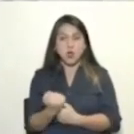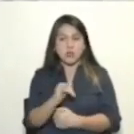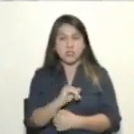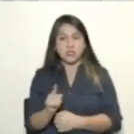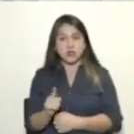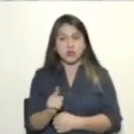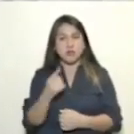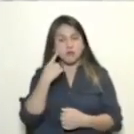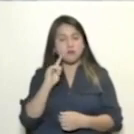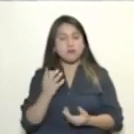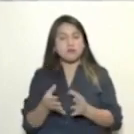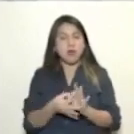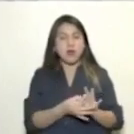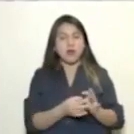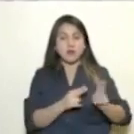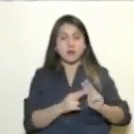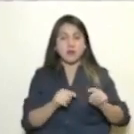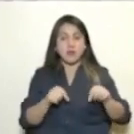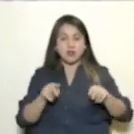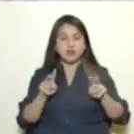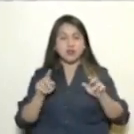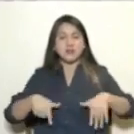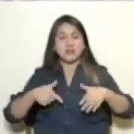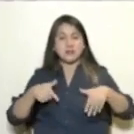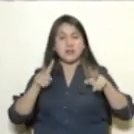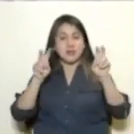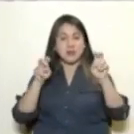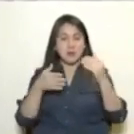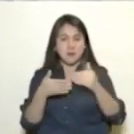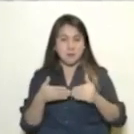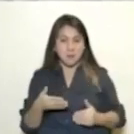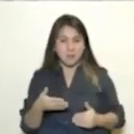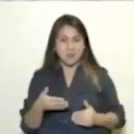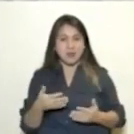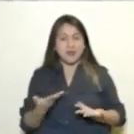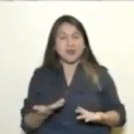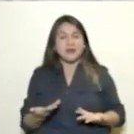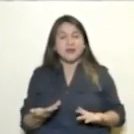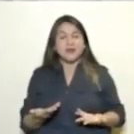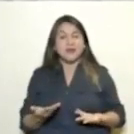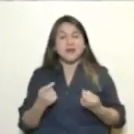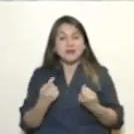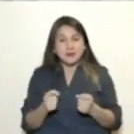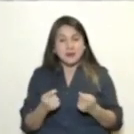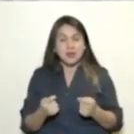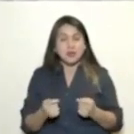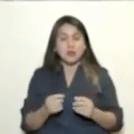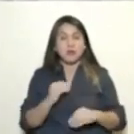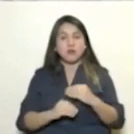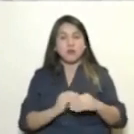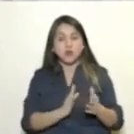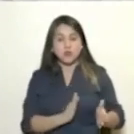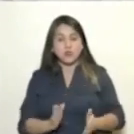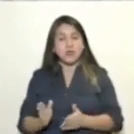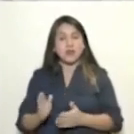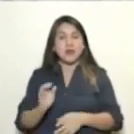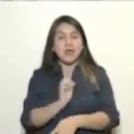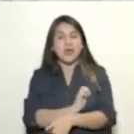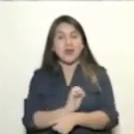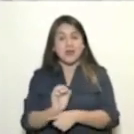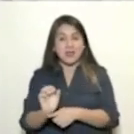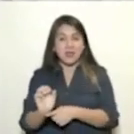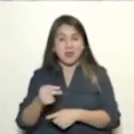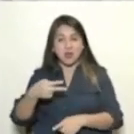resolver? Le pongo un ejemplo. Se está tratando, por ejemplo, ¿podemos producir energía a partir